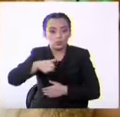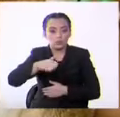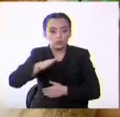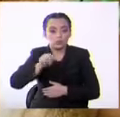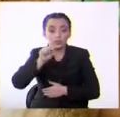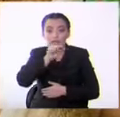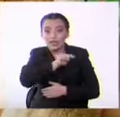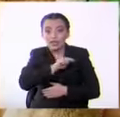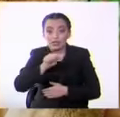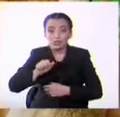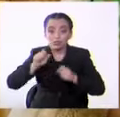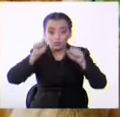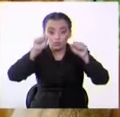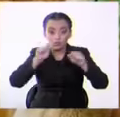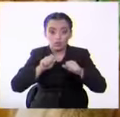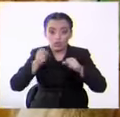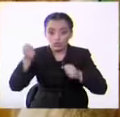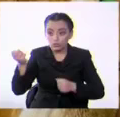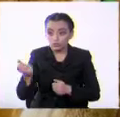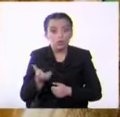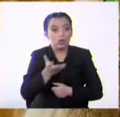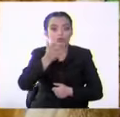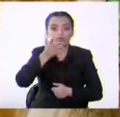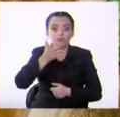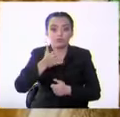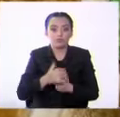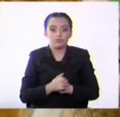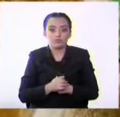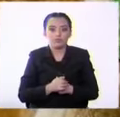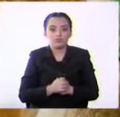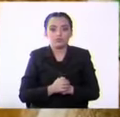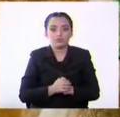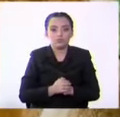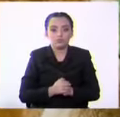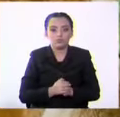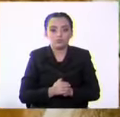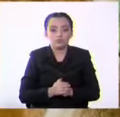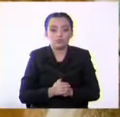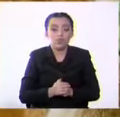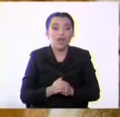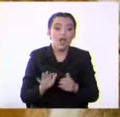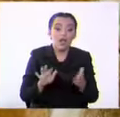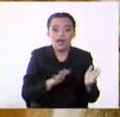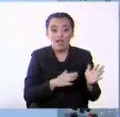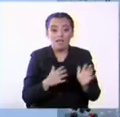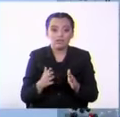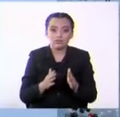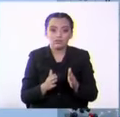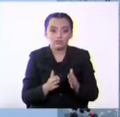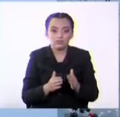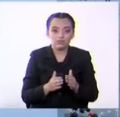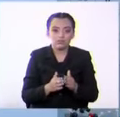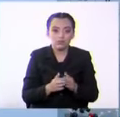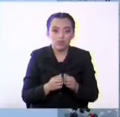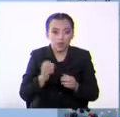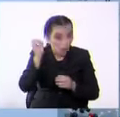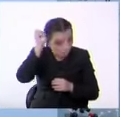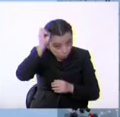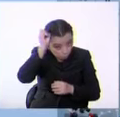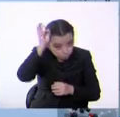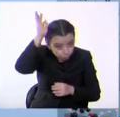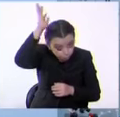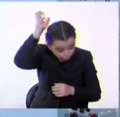pueden recuperarse. Es así como, por ejemplo, en algún momento se vieron amenazadas las ballenas, o por ejemplo ahora se